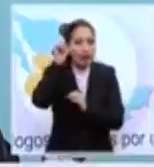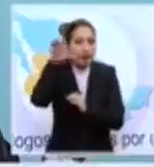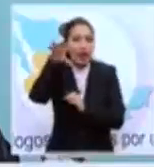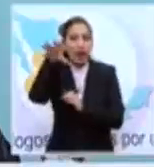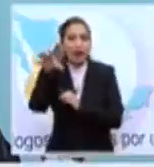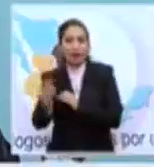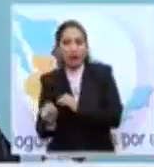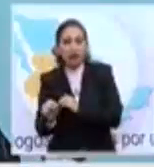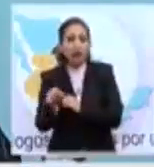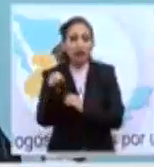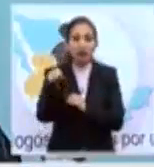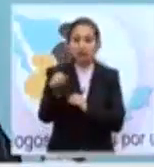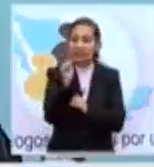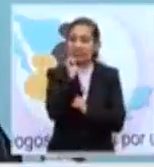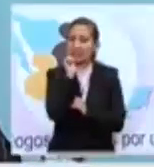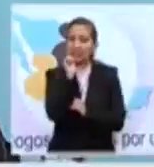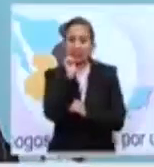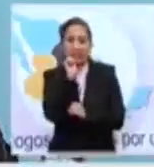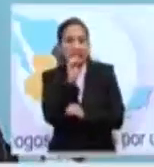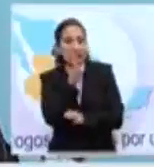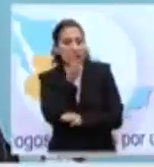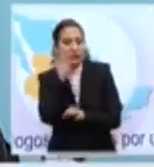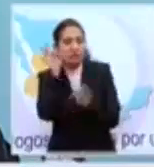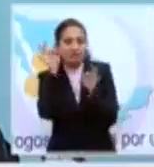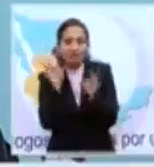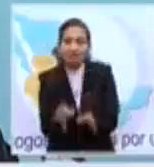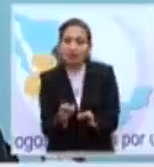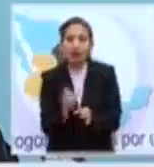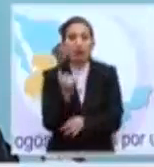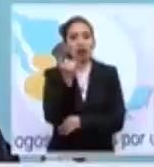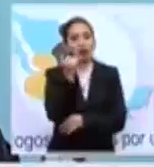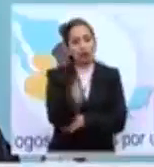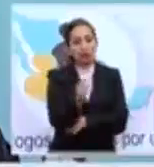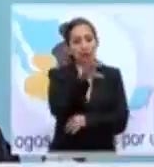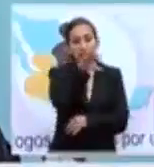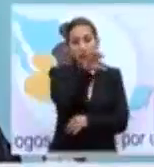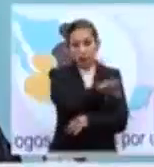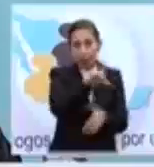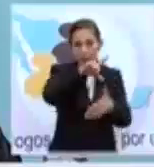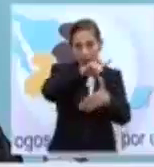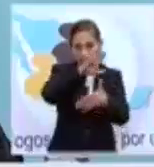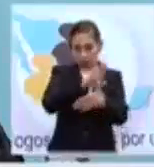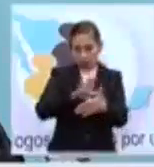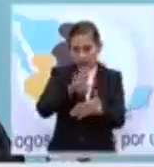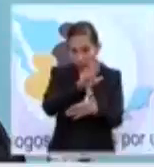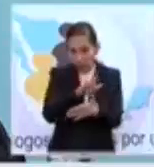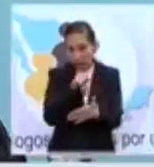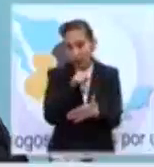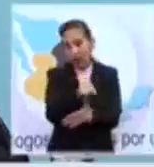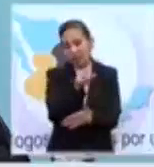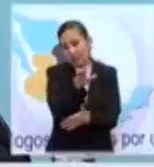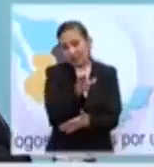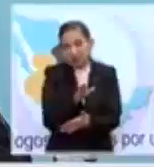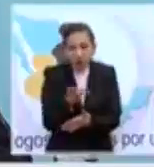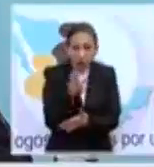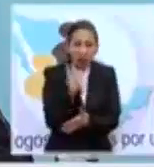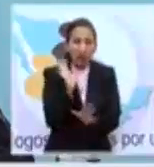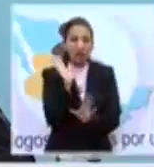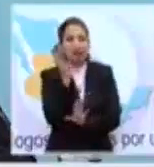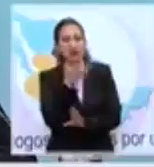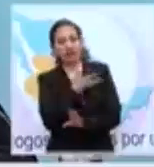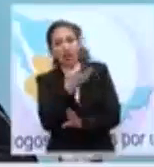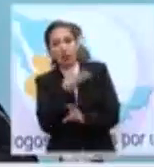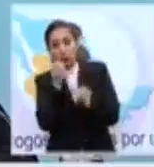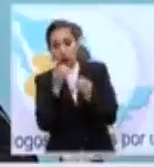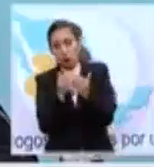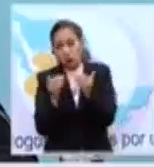África, en donde no hay resultados. Y en el caso de América Latina es un área que presenta